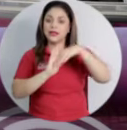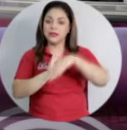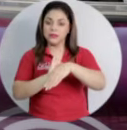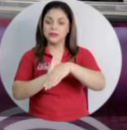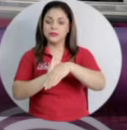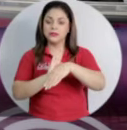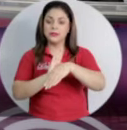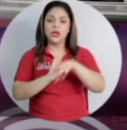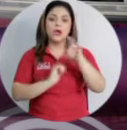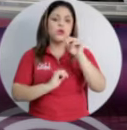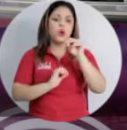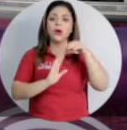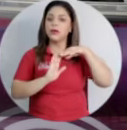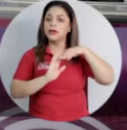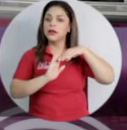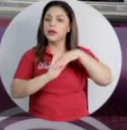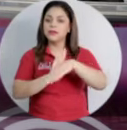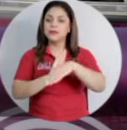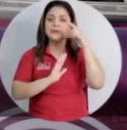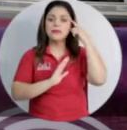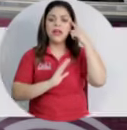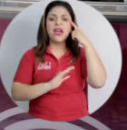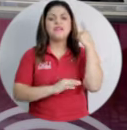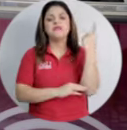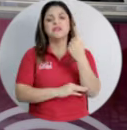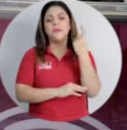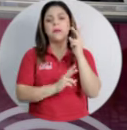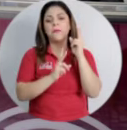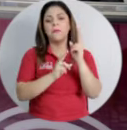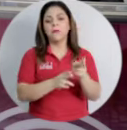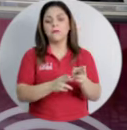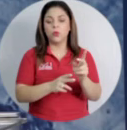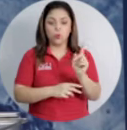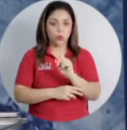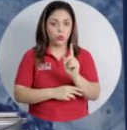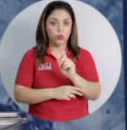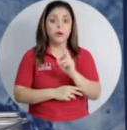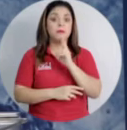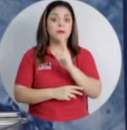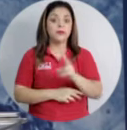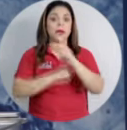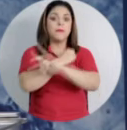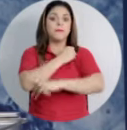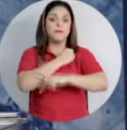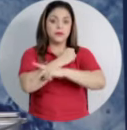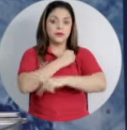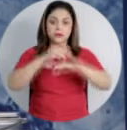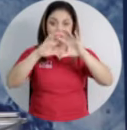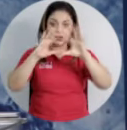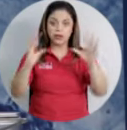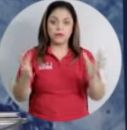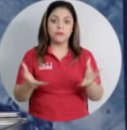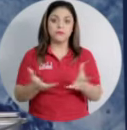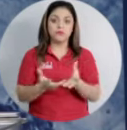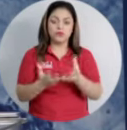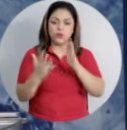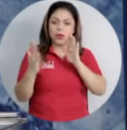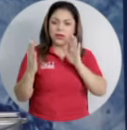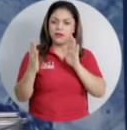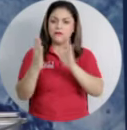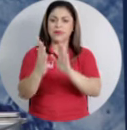esas que la gente dice, es que siempre estamos en crisis. No, o sea, realmente tanto el país como el mundo enfrenta una situación